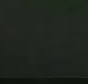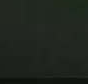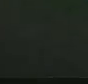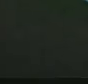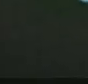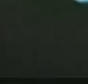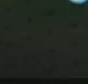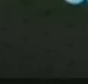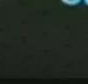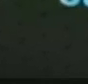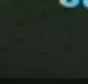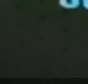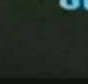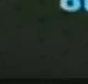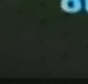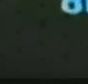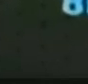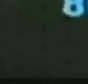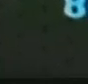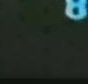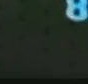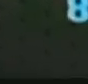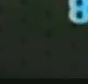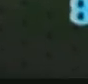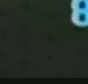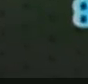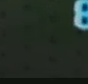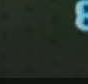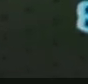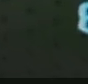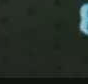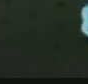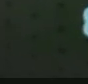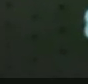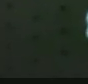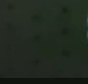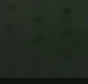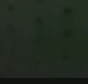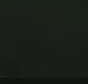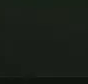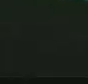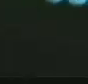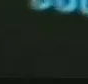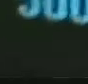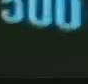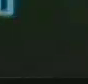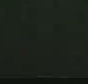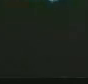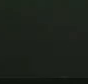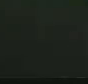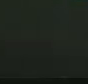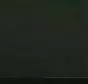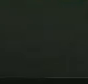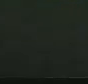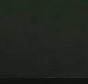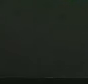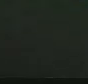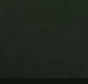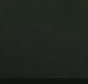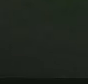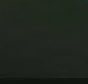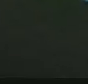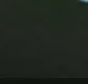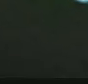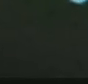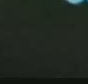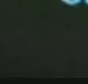Hasta anoche teníamos más de 18.700 brigadas conformadas a nivel nacional, de un parte de más de 20.000 escuelas que estaban siendo abordadas